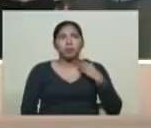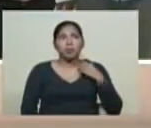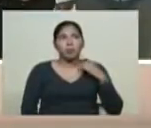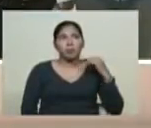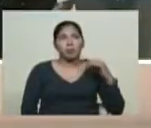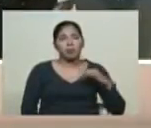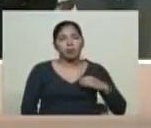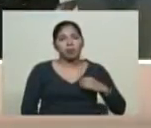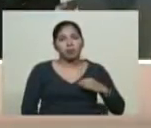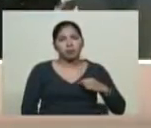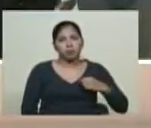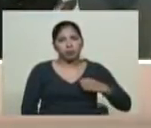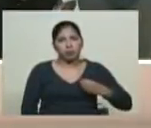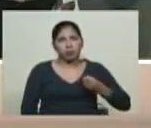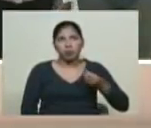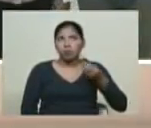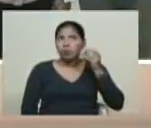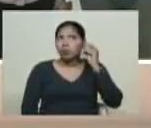abrazo, ministra